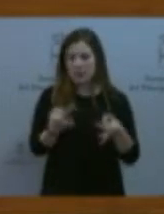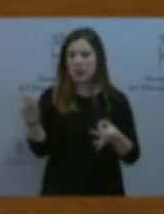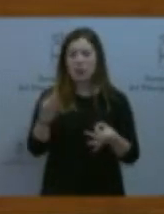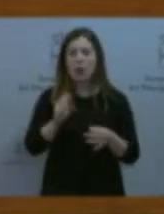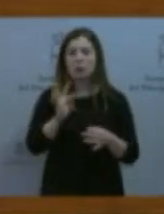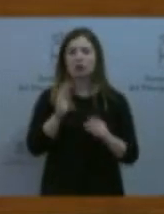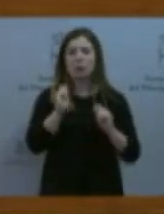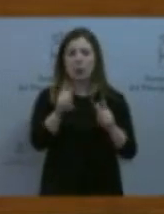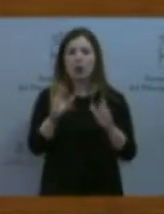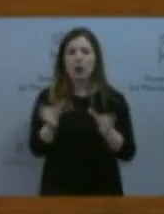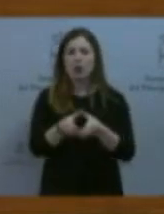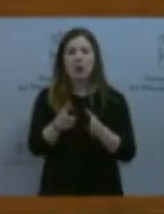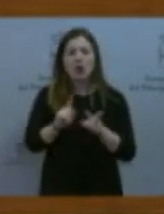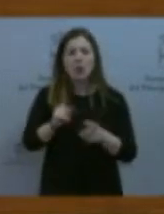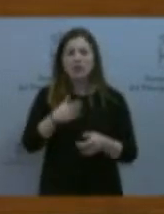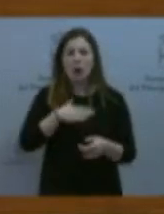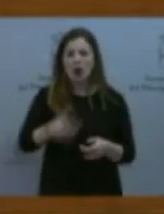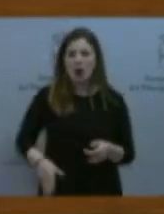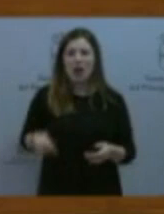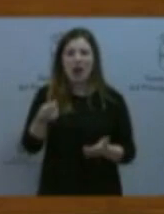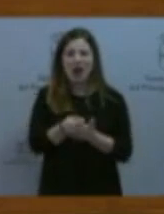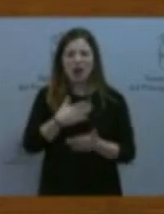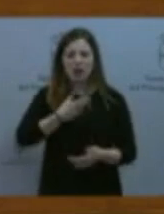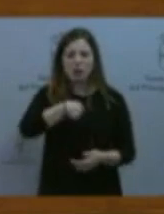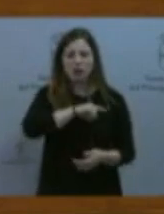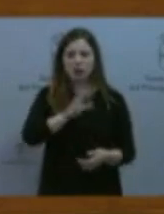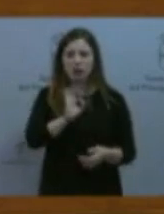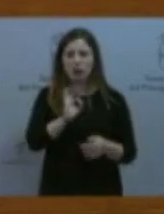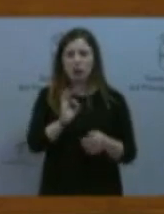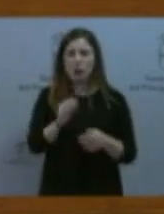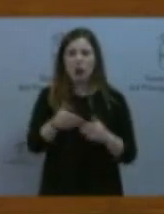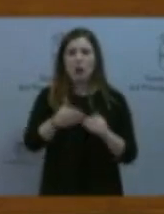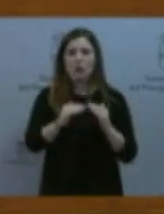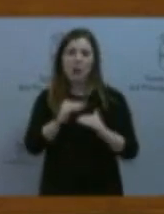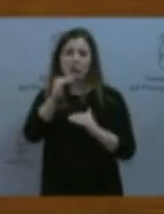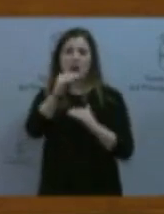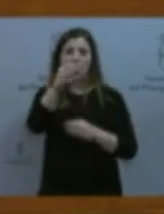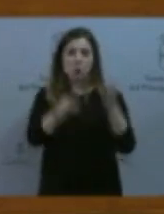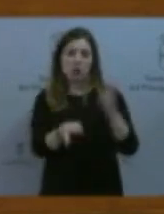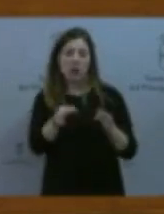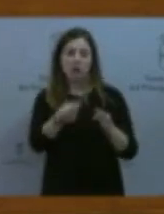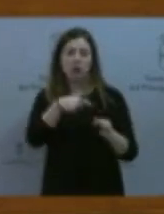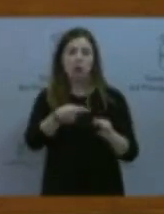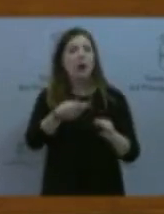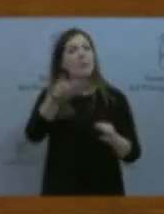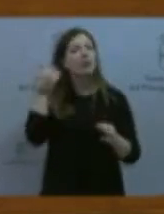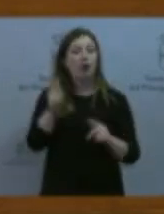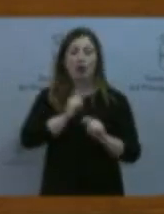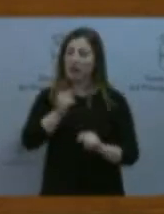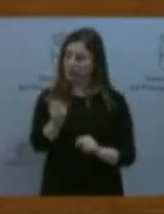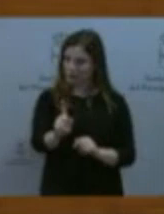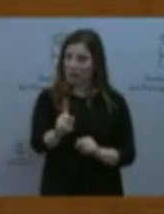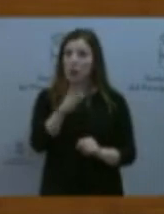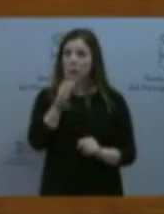una privilegiada posición judicial, llegado el caso. Los privilegios crean desigualdad y parten de la desigualdad,